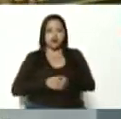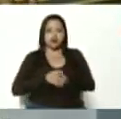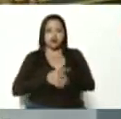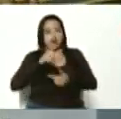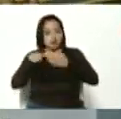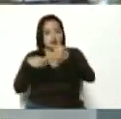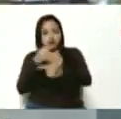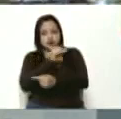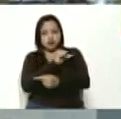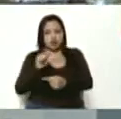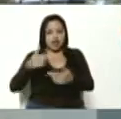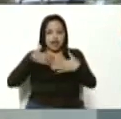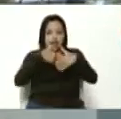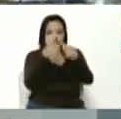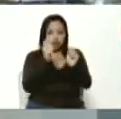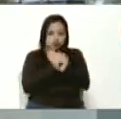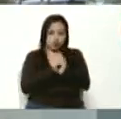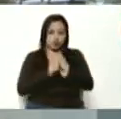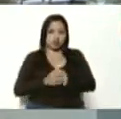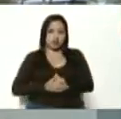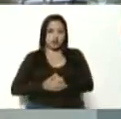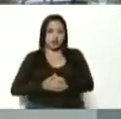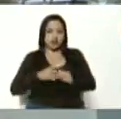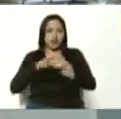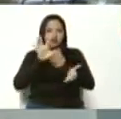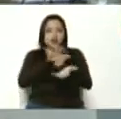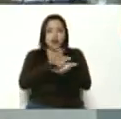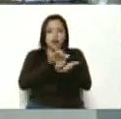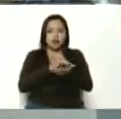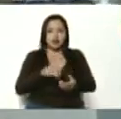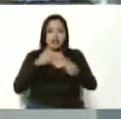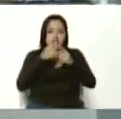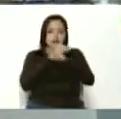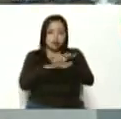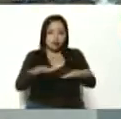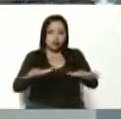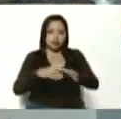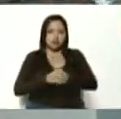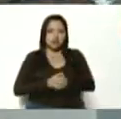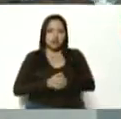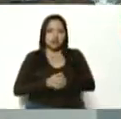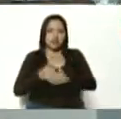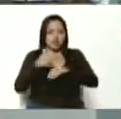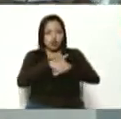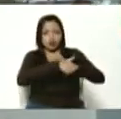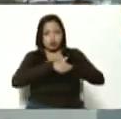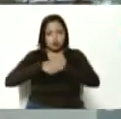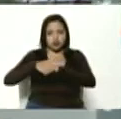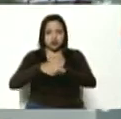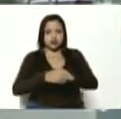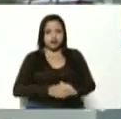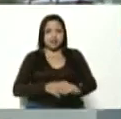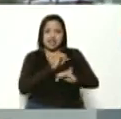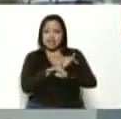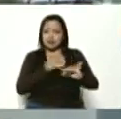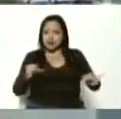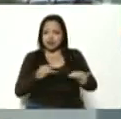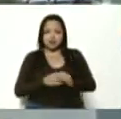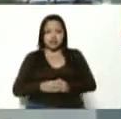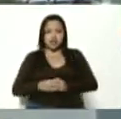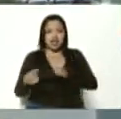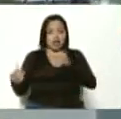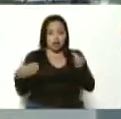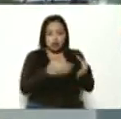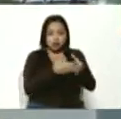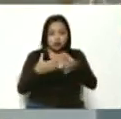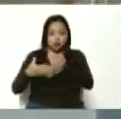estado Anzoátegui, Nueva Esparta, Delta Macuro y en el estado Trujillo. Para cerrar el ciclo de reuniones